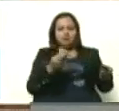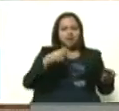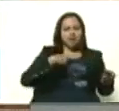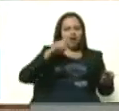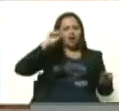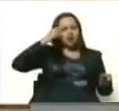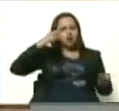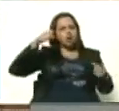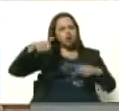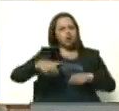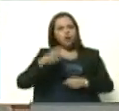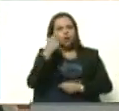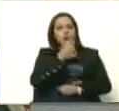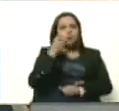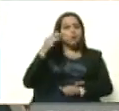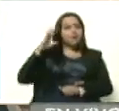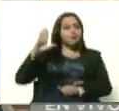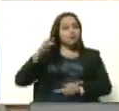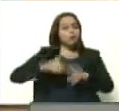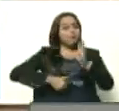es un compromiso mayor.